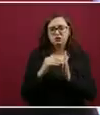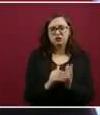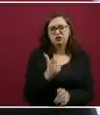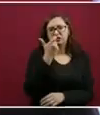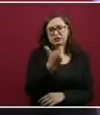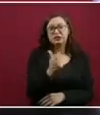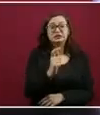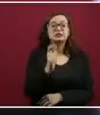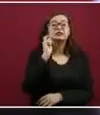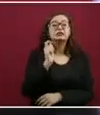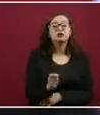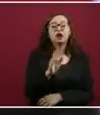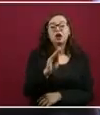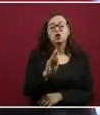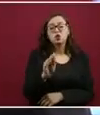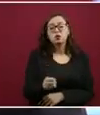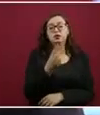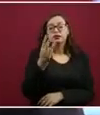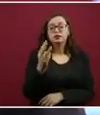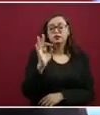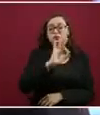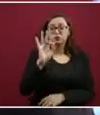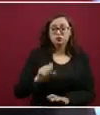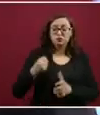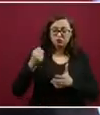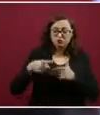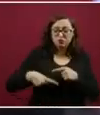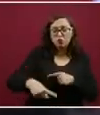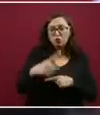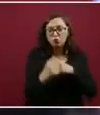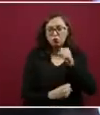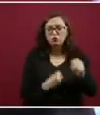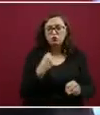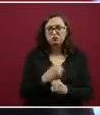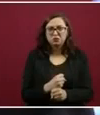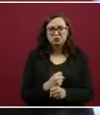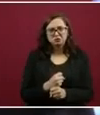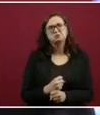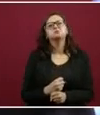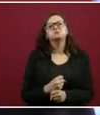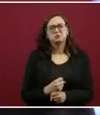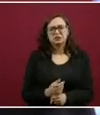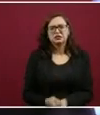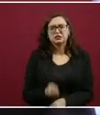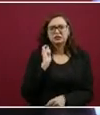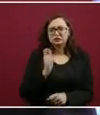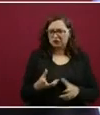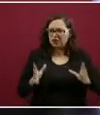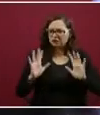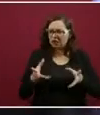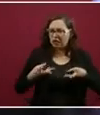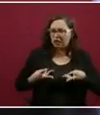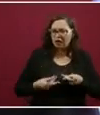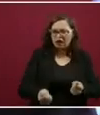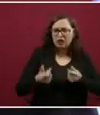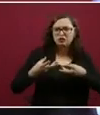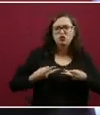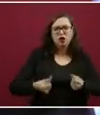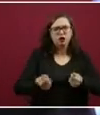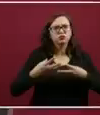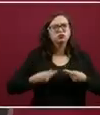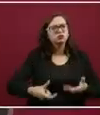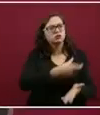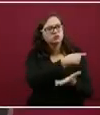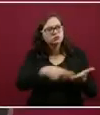el 93% de lo presupuestado. Es decir, ha habido gasto en la compra de medicamentos. El reto